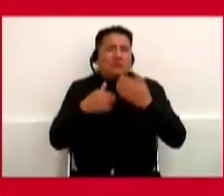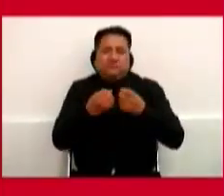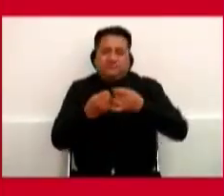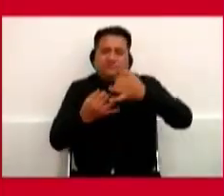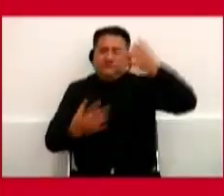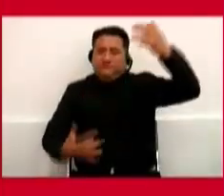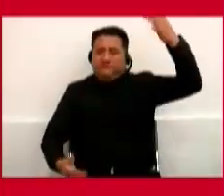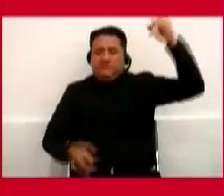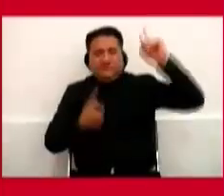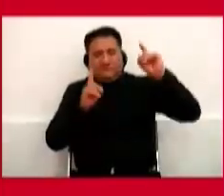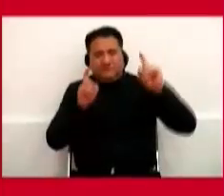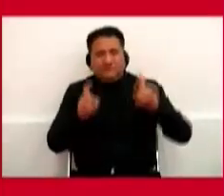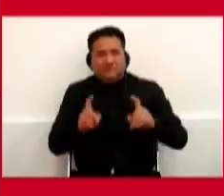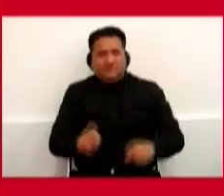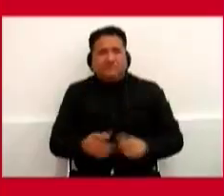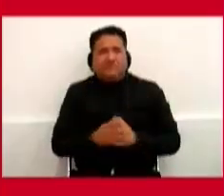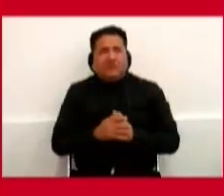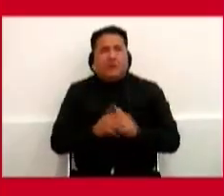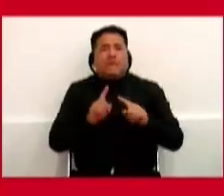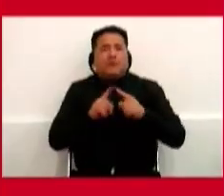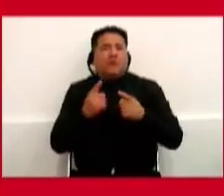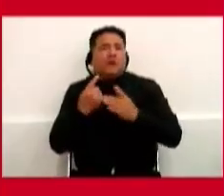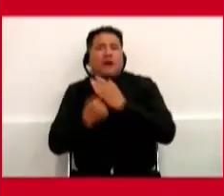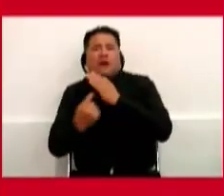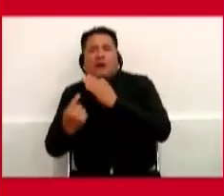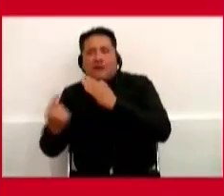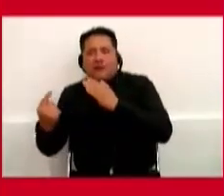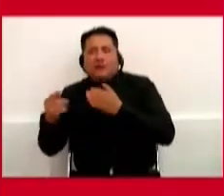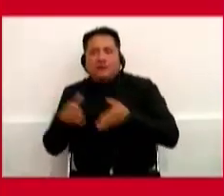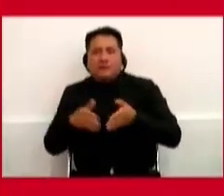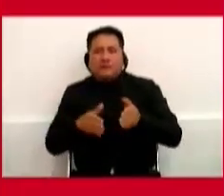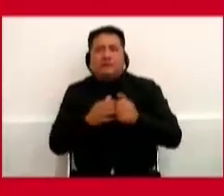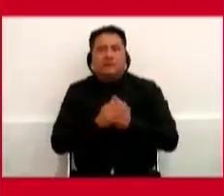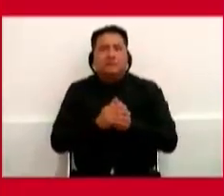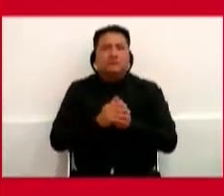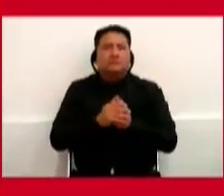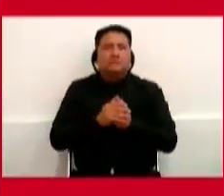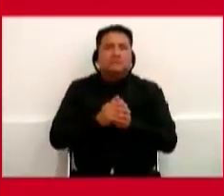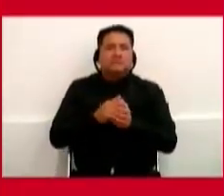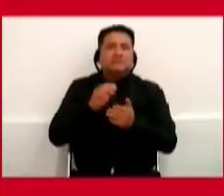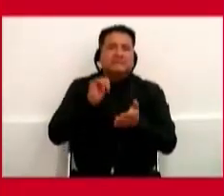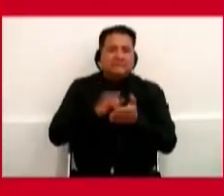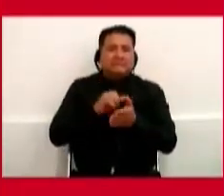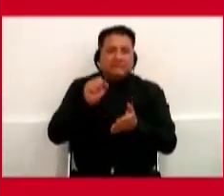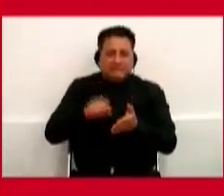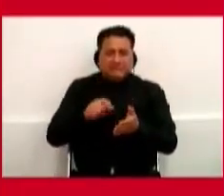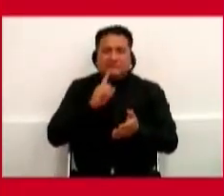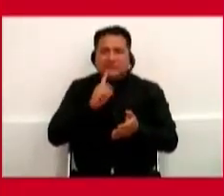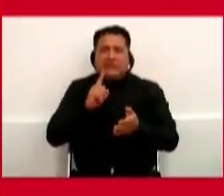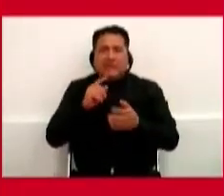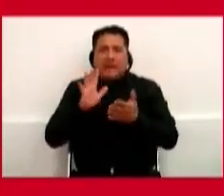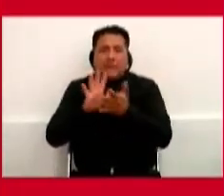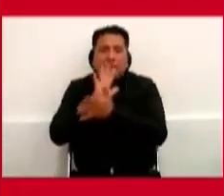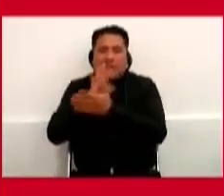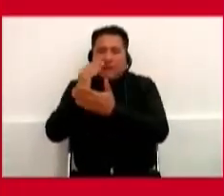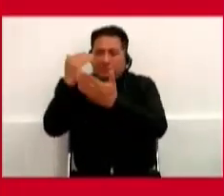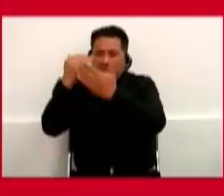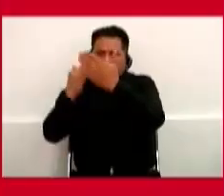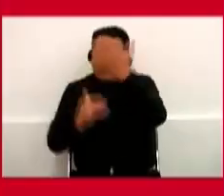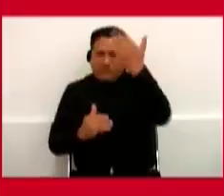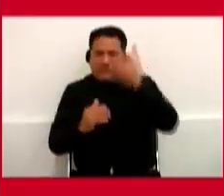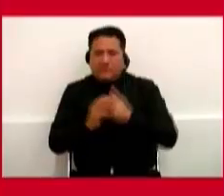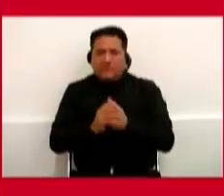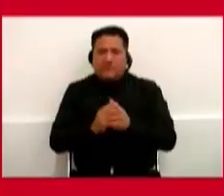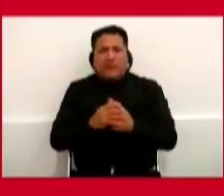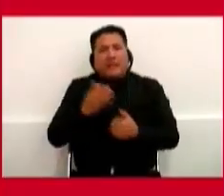demasiadas, pero cada paso de los 14 que se planteó está asociado, y eso sí está en el paper, ¿no? Quizás el siguiente paso que yo